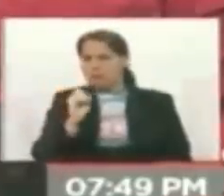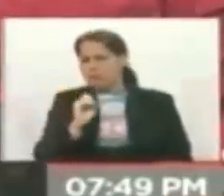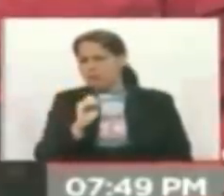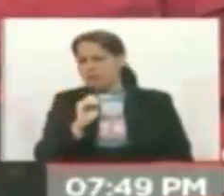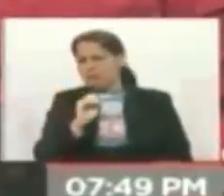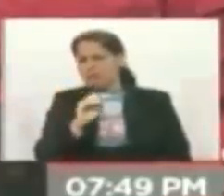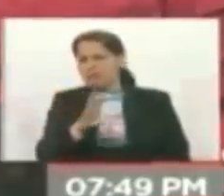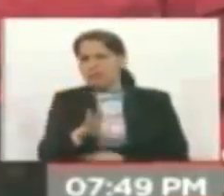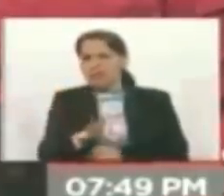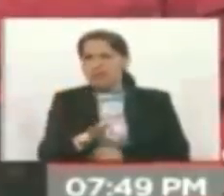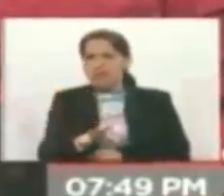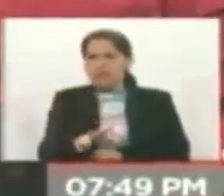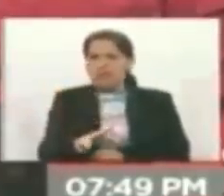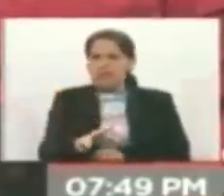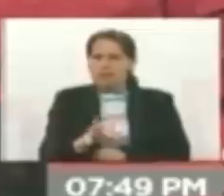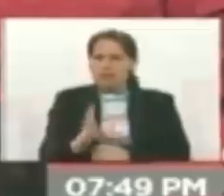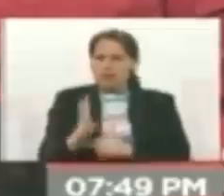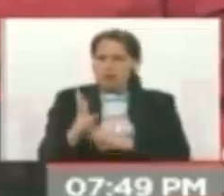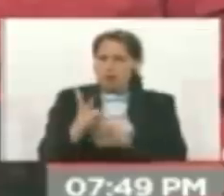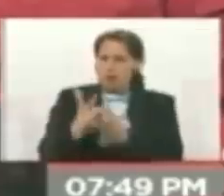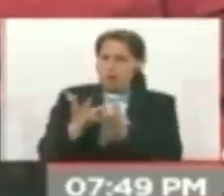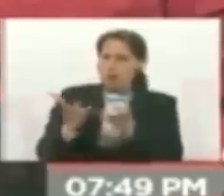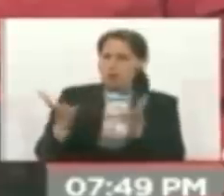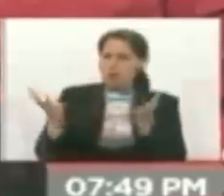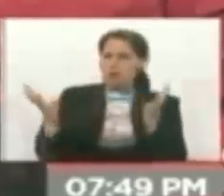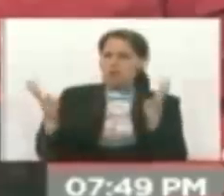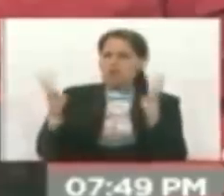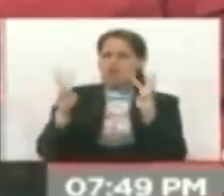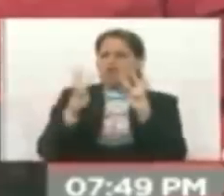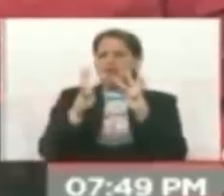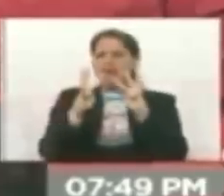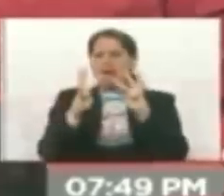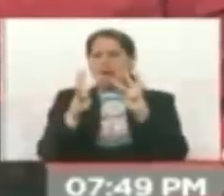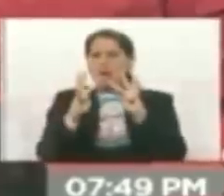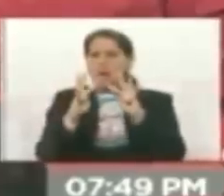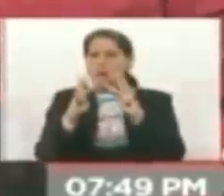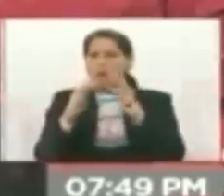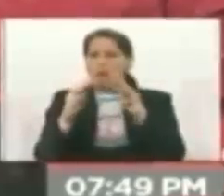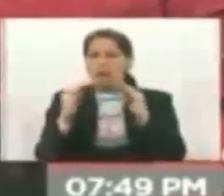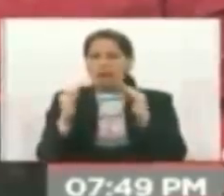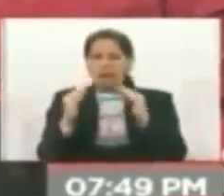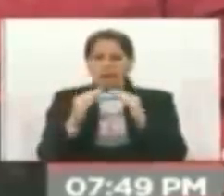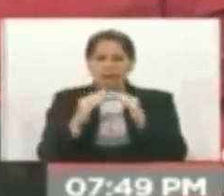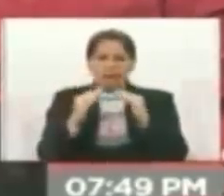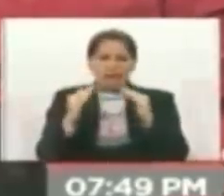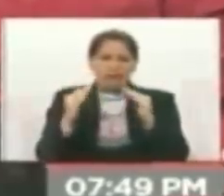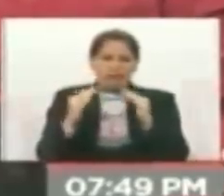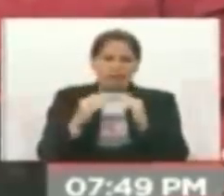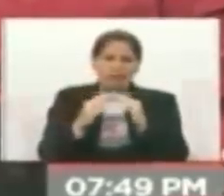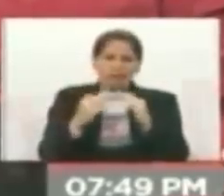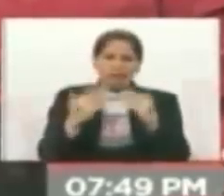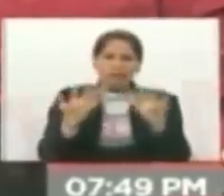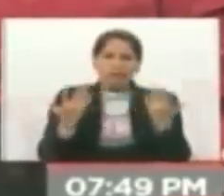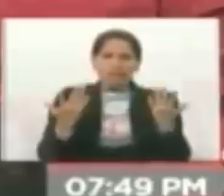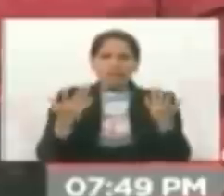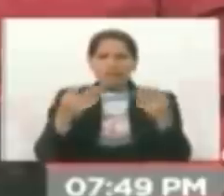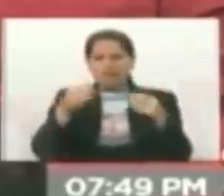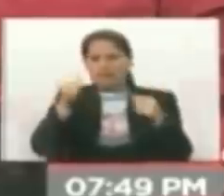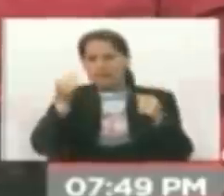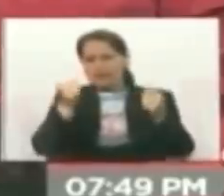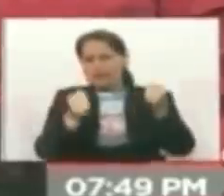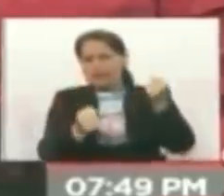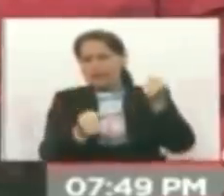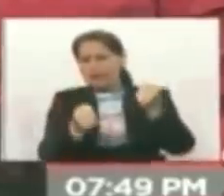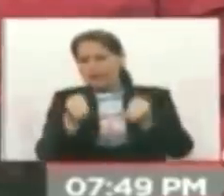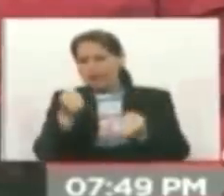los comicios porque sabía que iban a perder. El actual presidente de la Asamblea Nacional Constituyente de Venezuela, Diosdado Cabello,